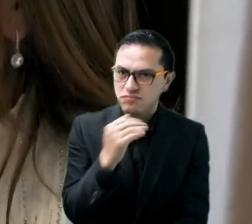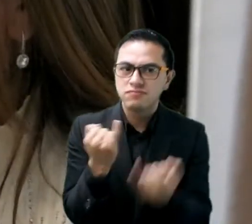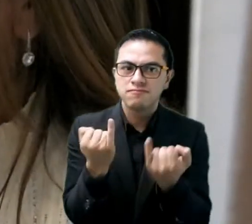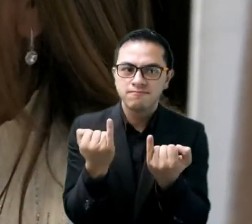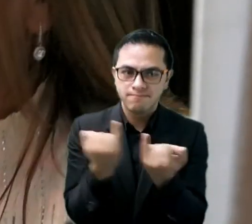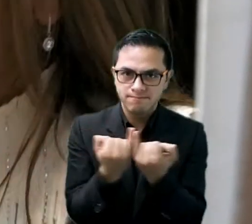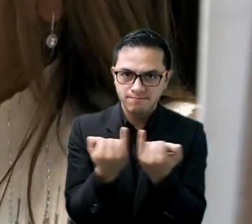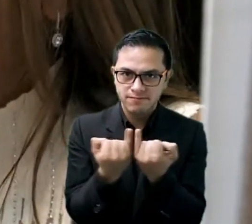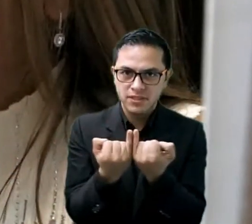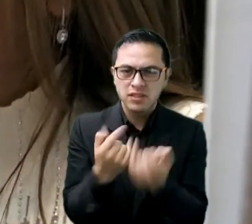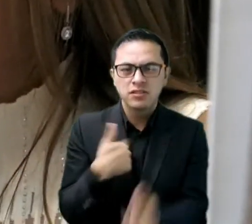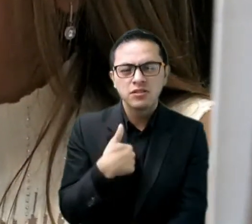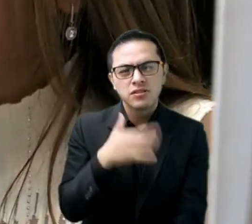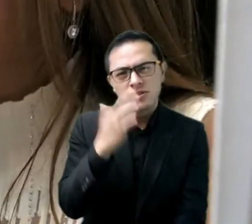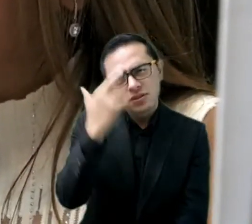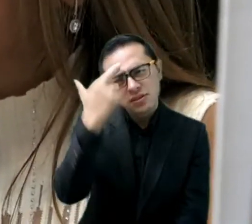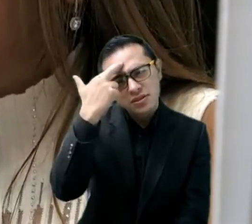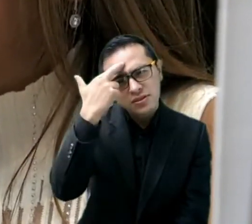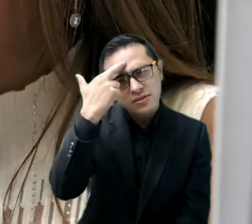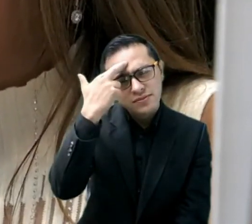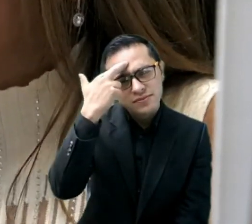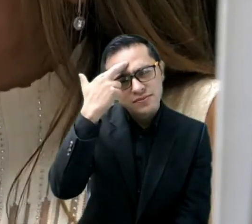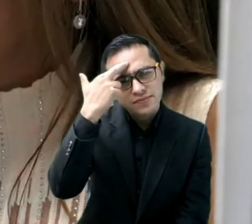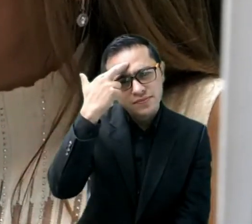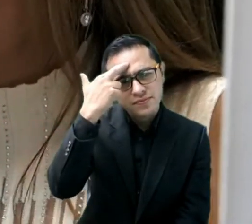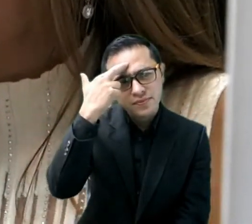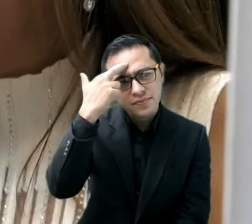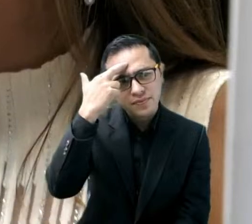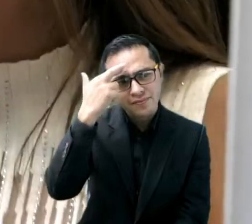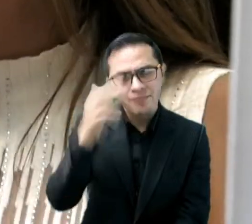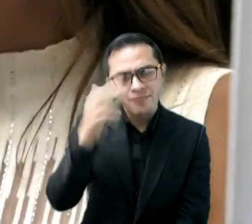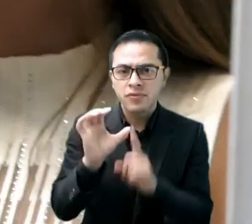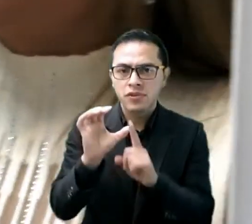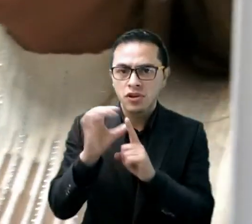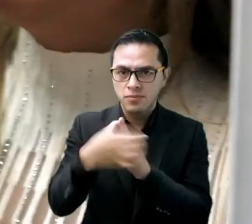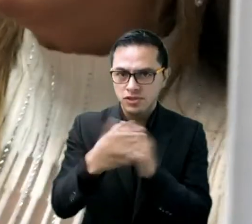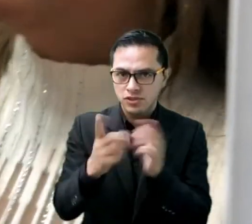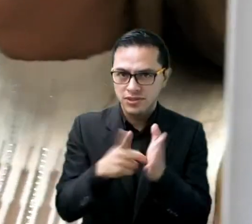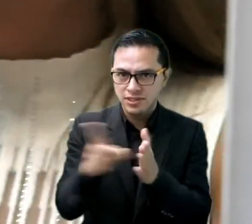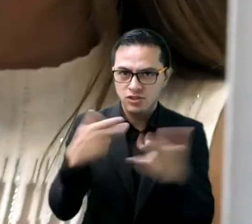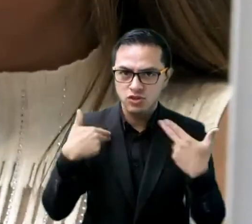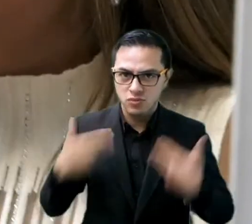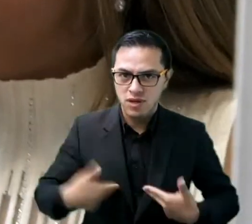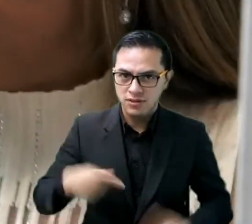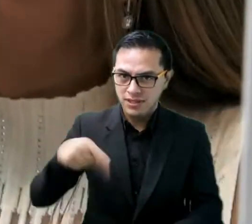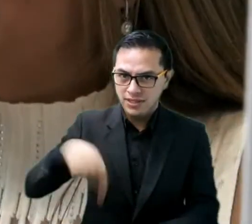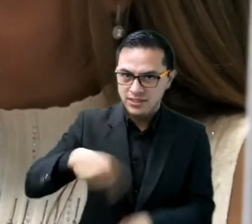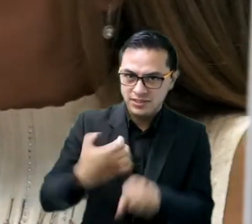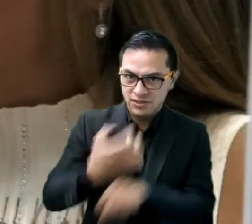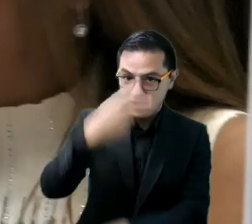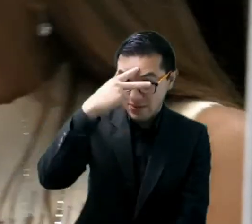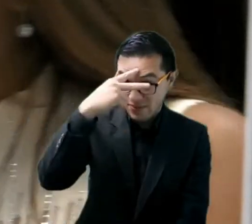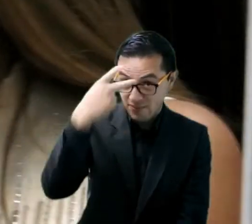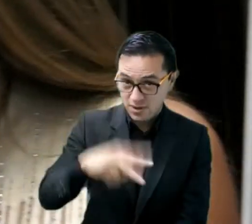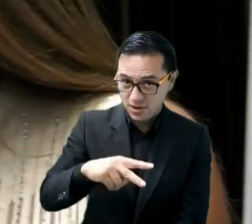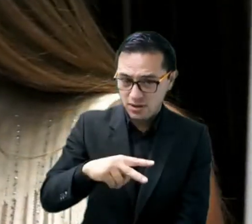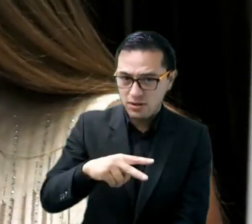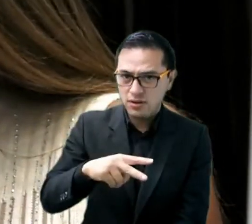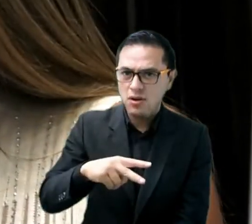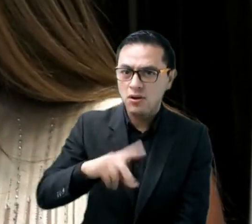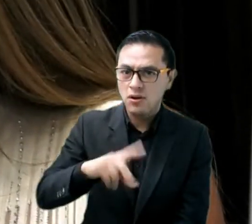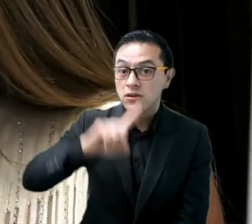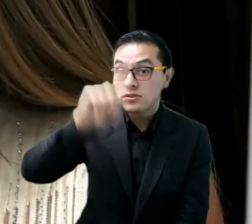mi memoria que la Comisión de Derechos Humanos de nuestro Estado de México hizo una